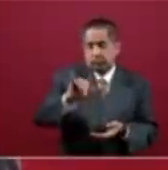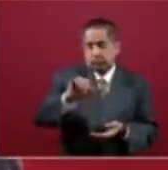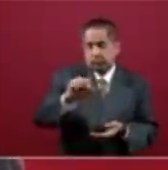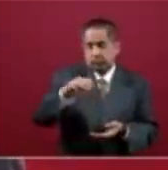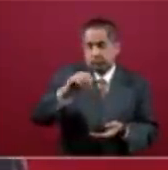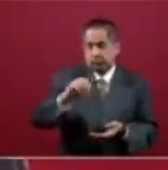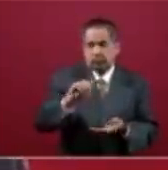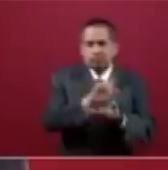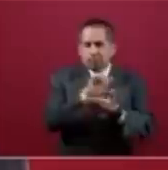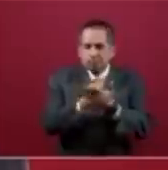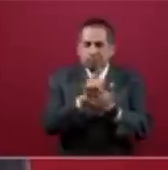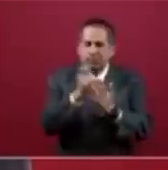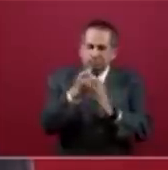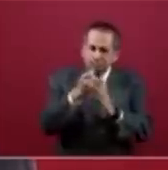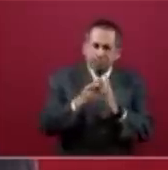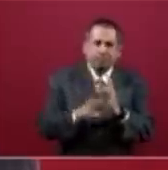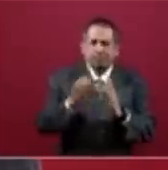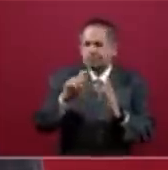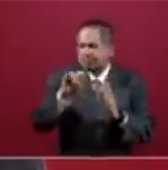Yo